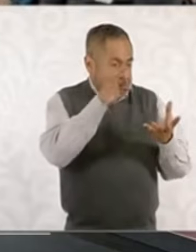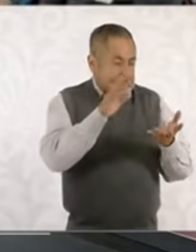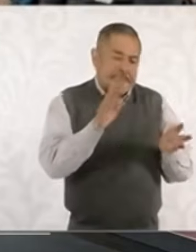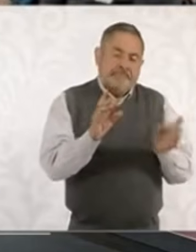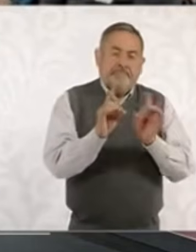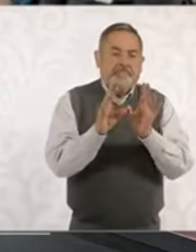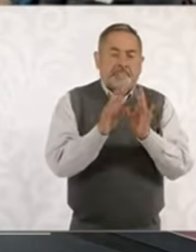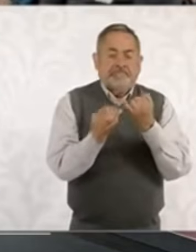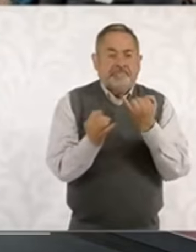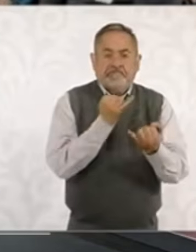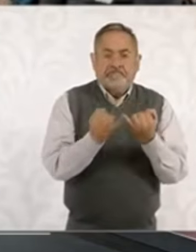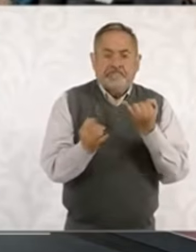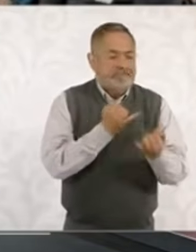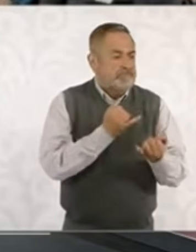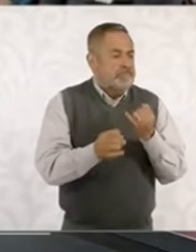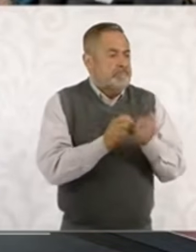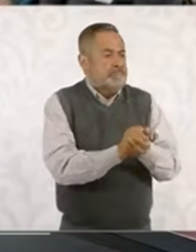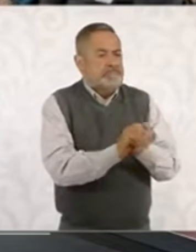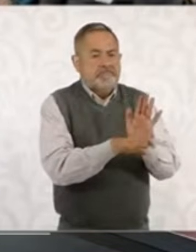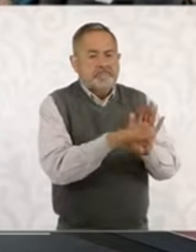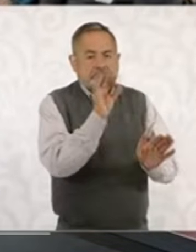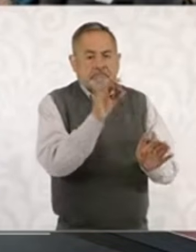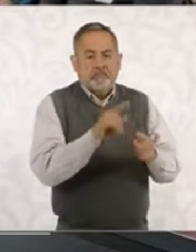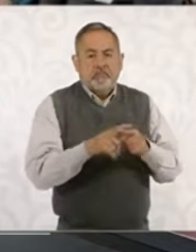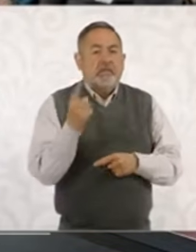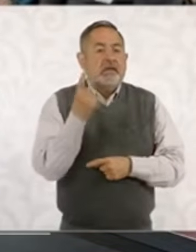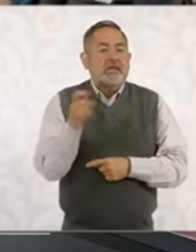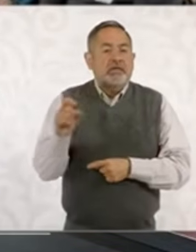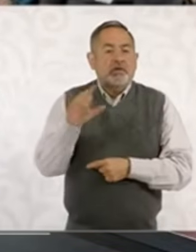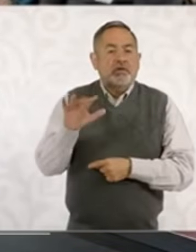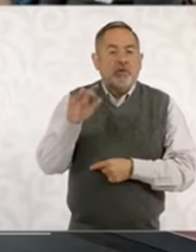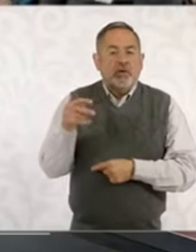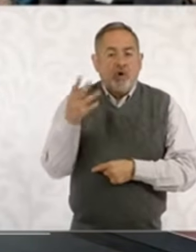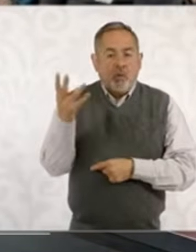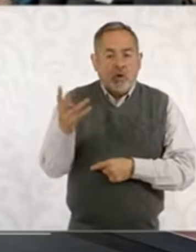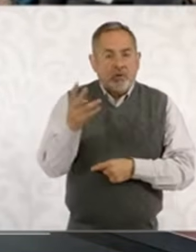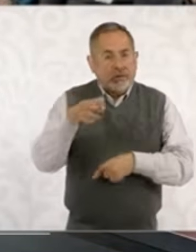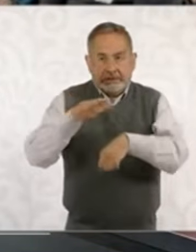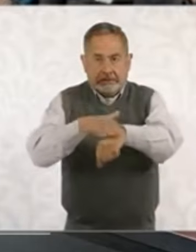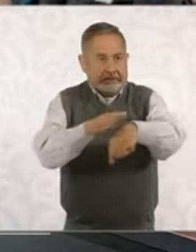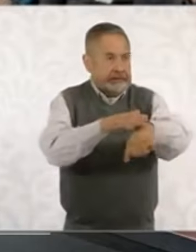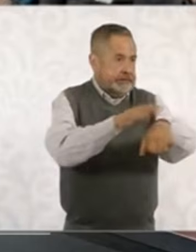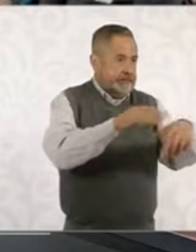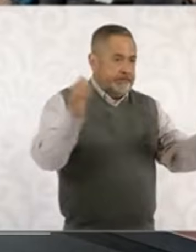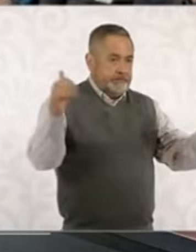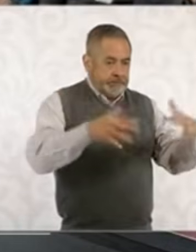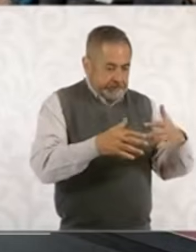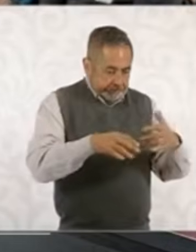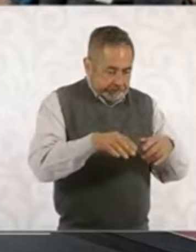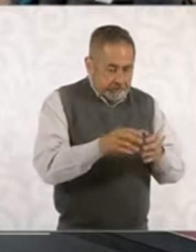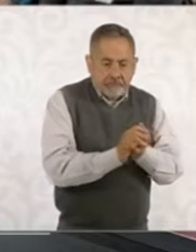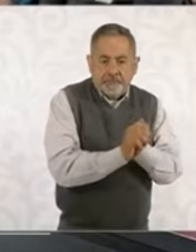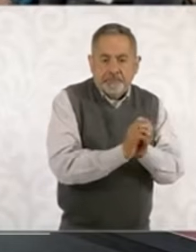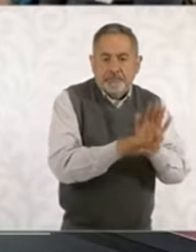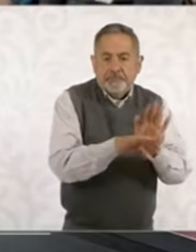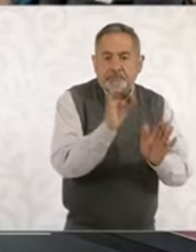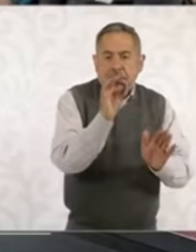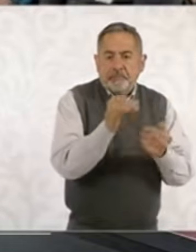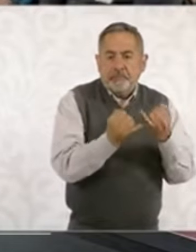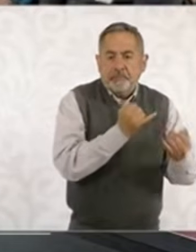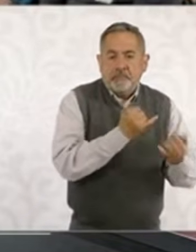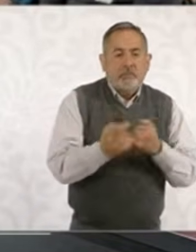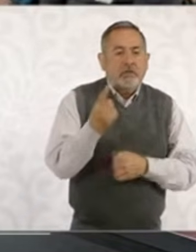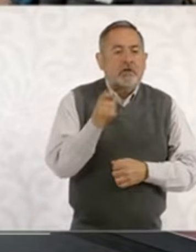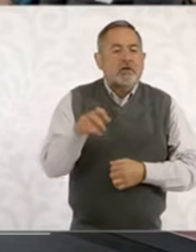de sorteo. Realizamos 154 asambleas y sorteos en 147 municipios